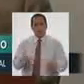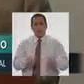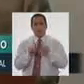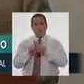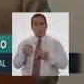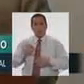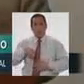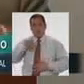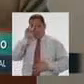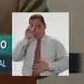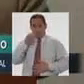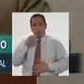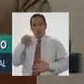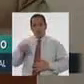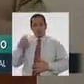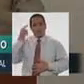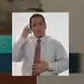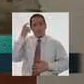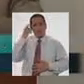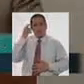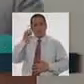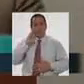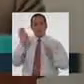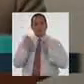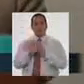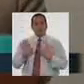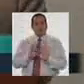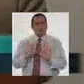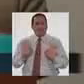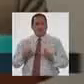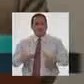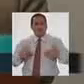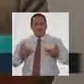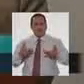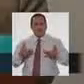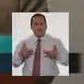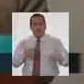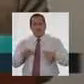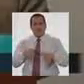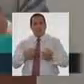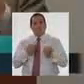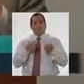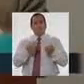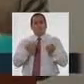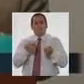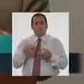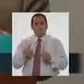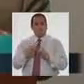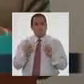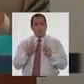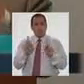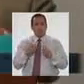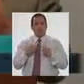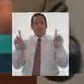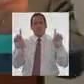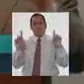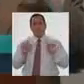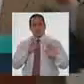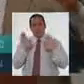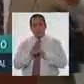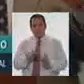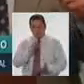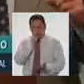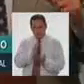país que piensa que nada podemos hacer a la fuerza, que es diferente a la firmeza